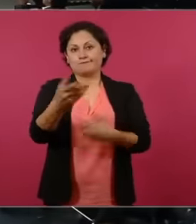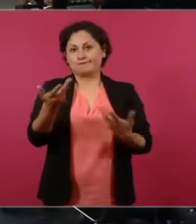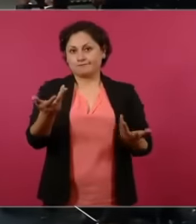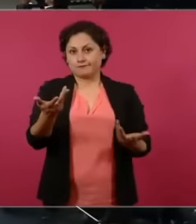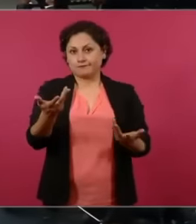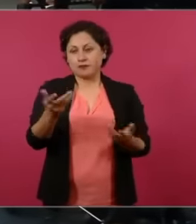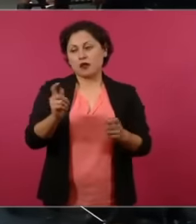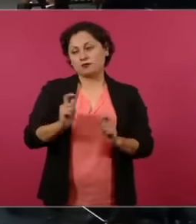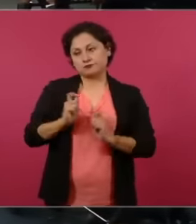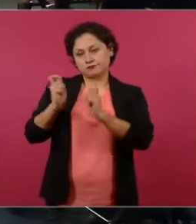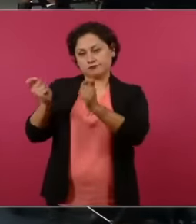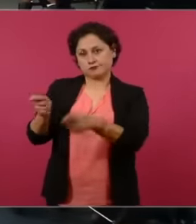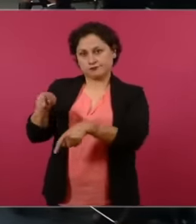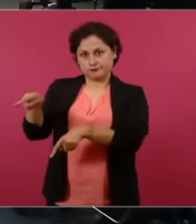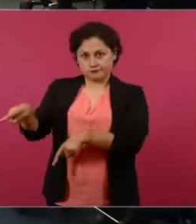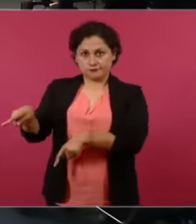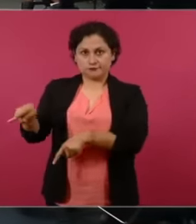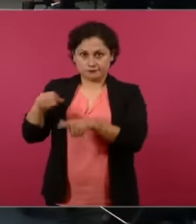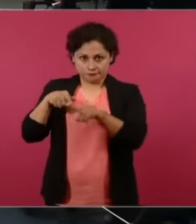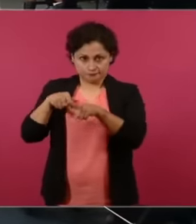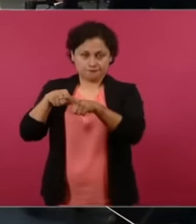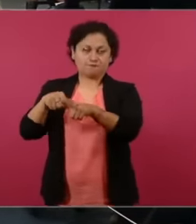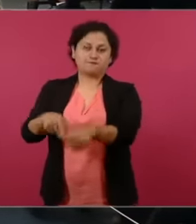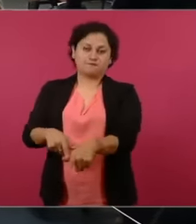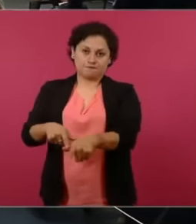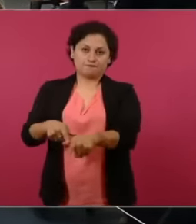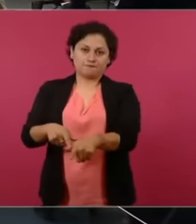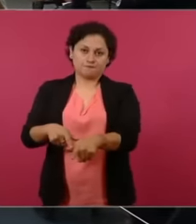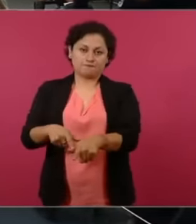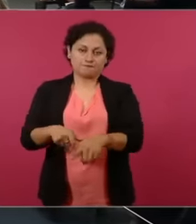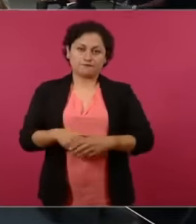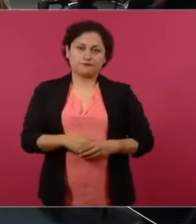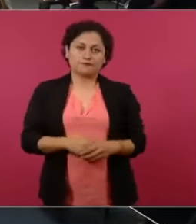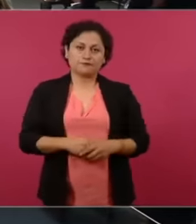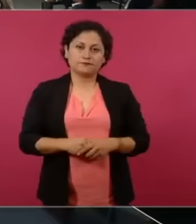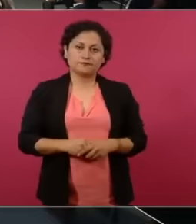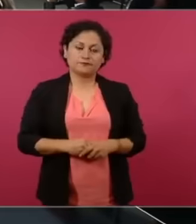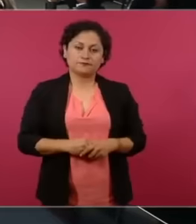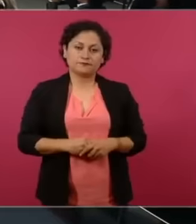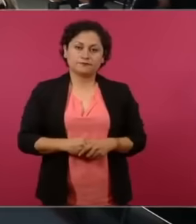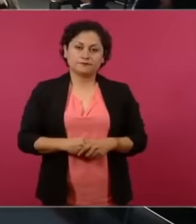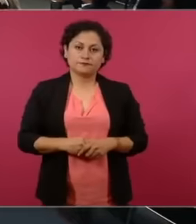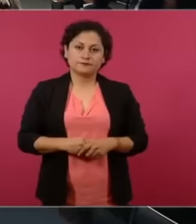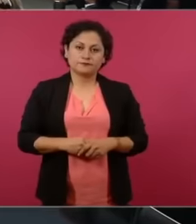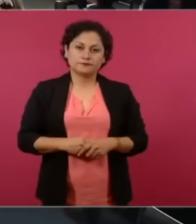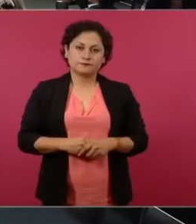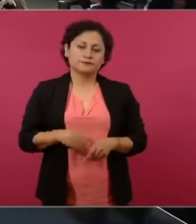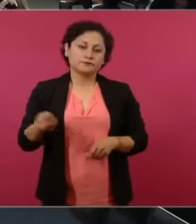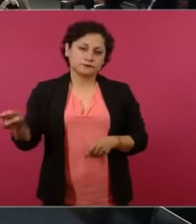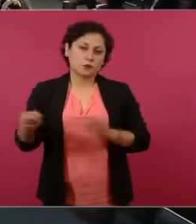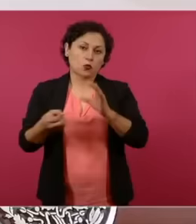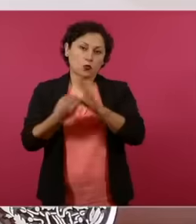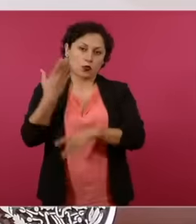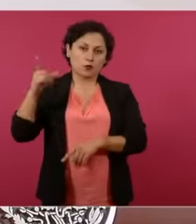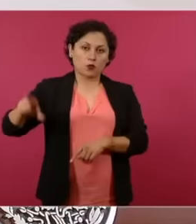ya lo van a hacer los del nuevo